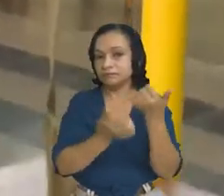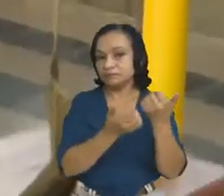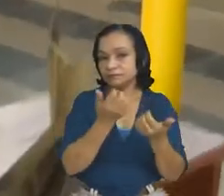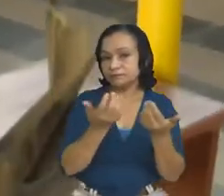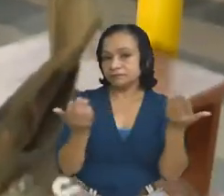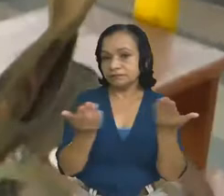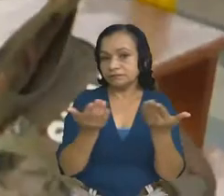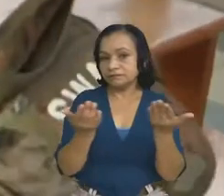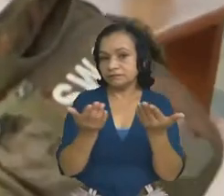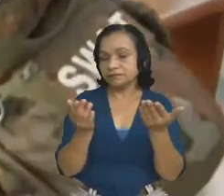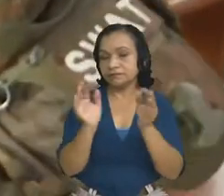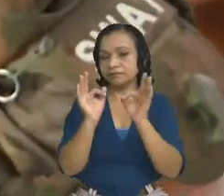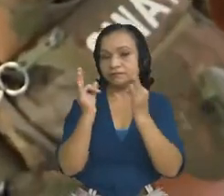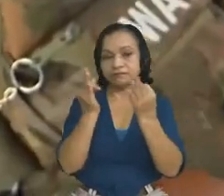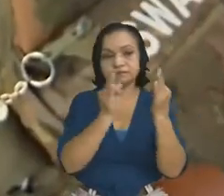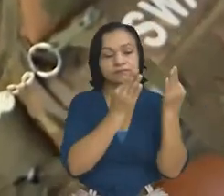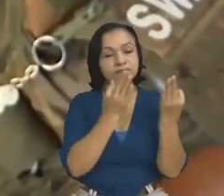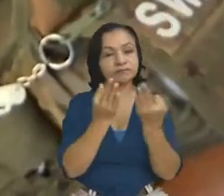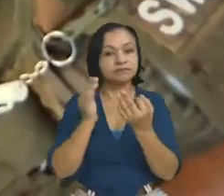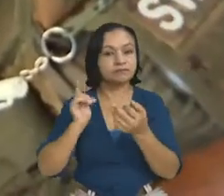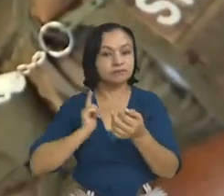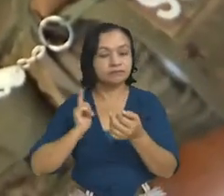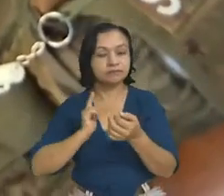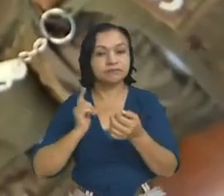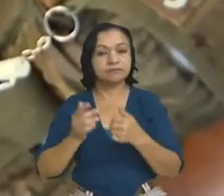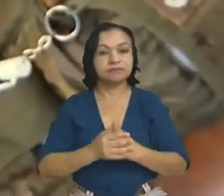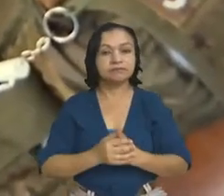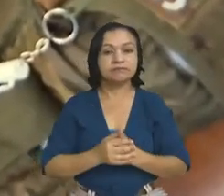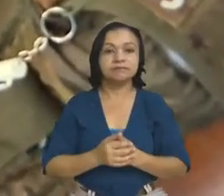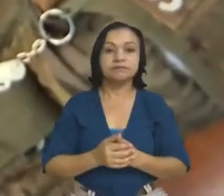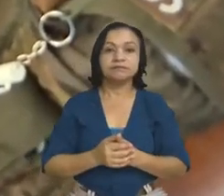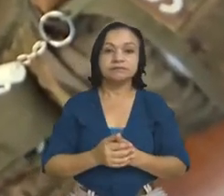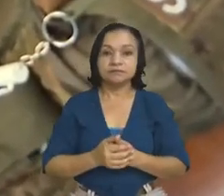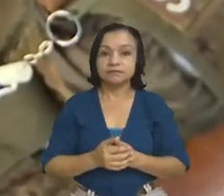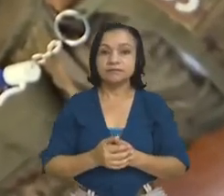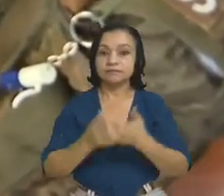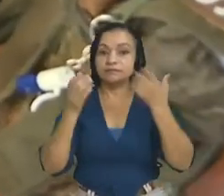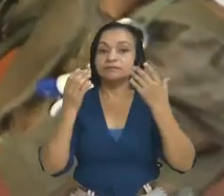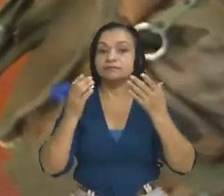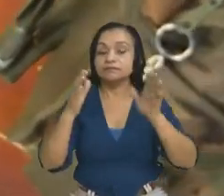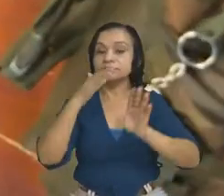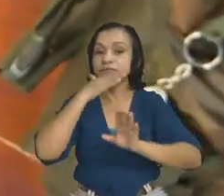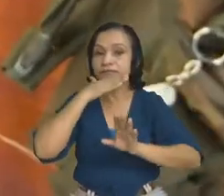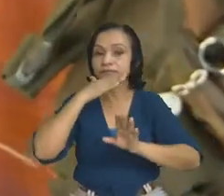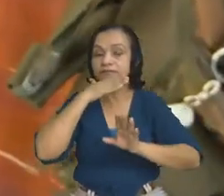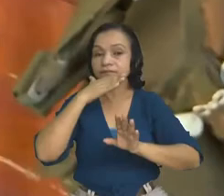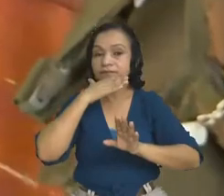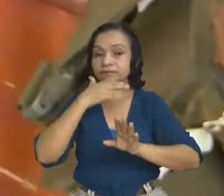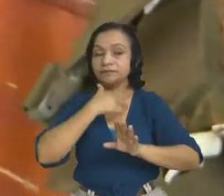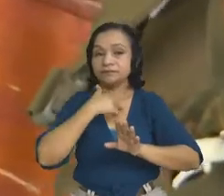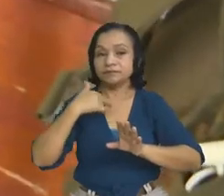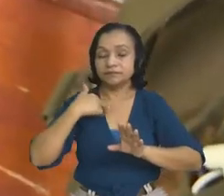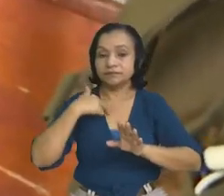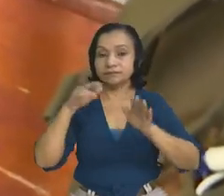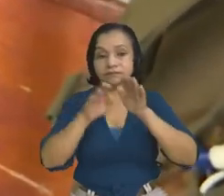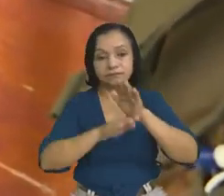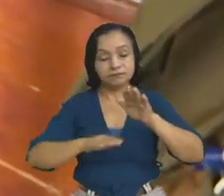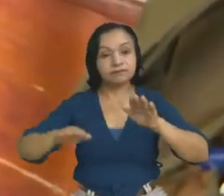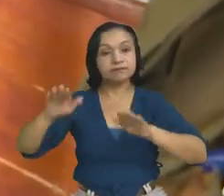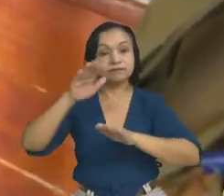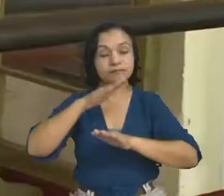también a la familia que está enfrentando esta situación. Situaciones complejas y a veces impuestas más